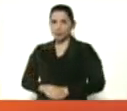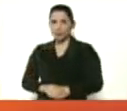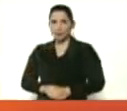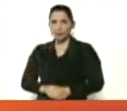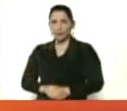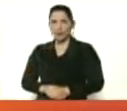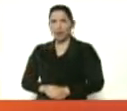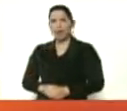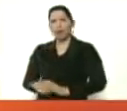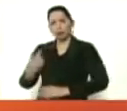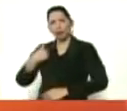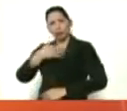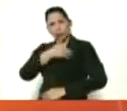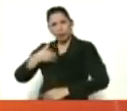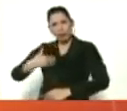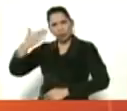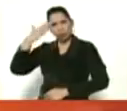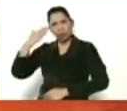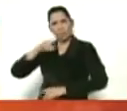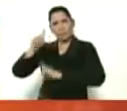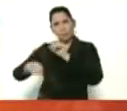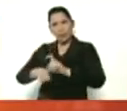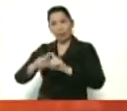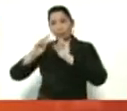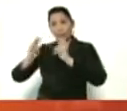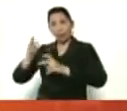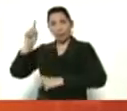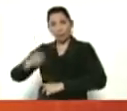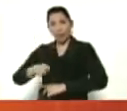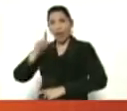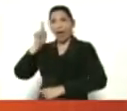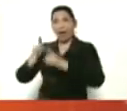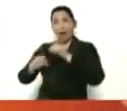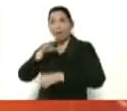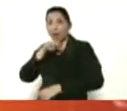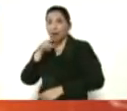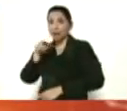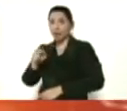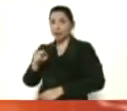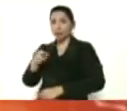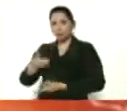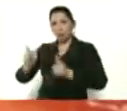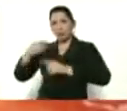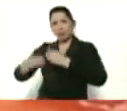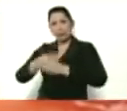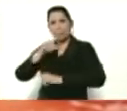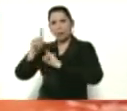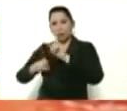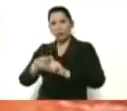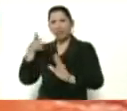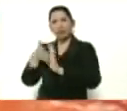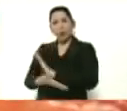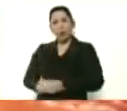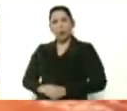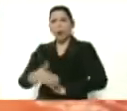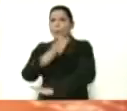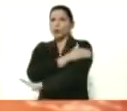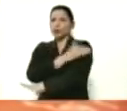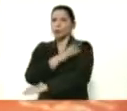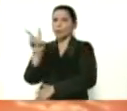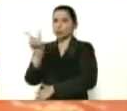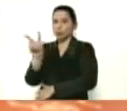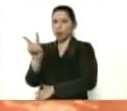me gustaría mencionar este tema, pero ya usted también habla de eso, pero me permite hacérsela. Y es en relación a la oposición